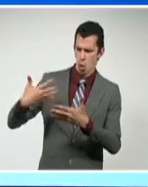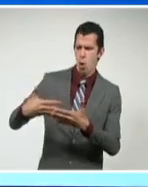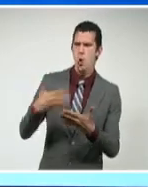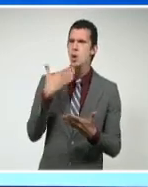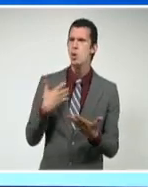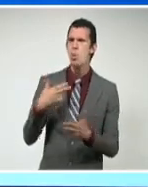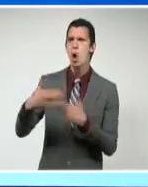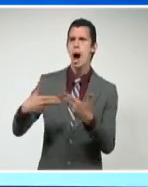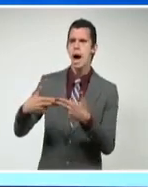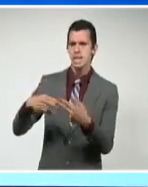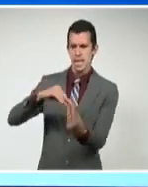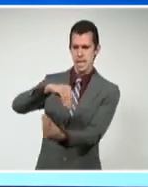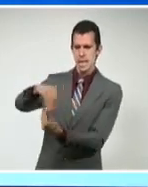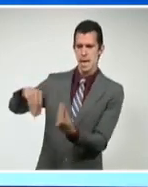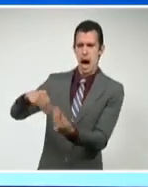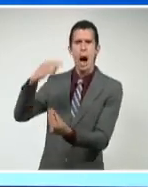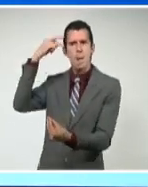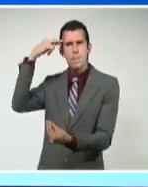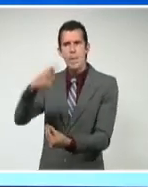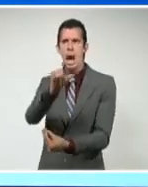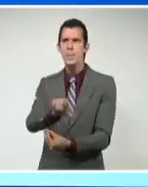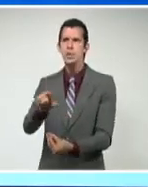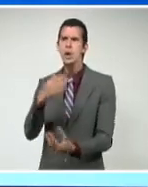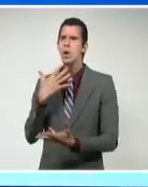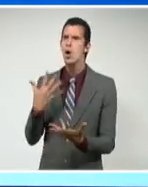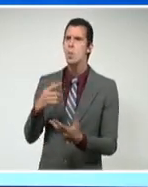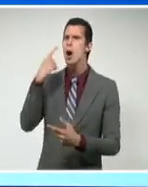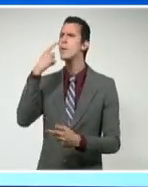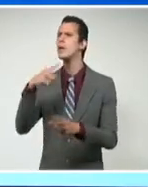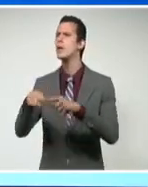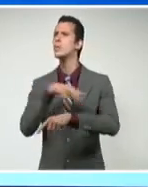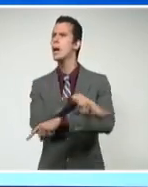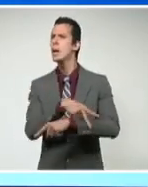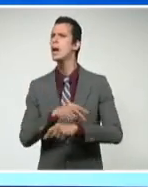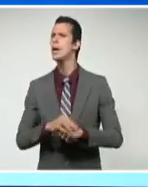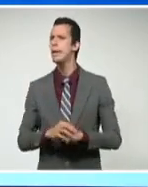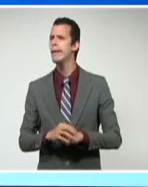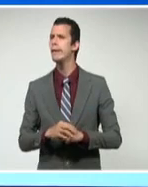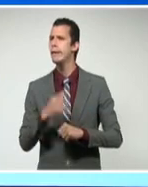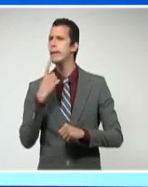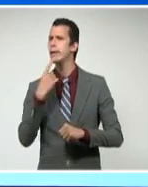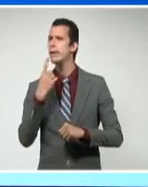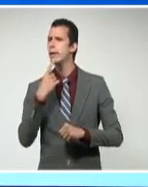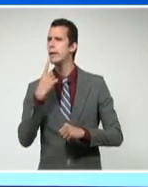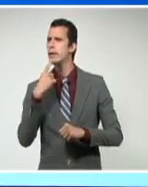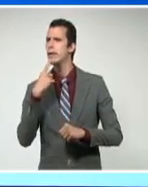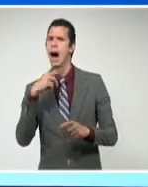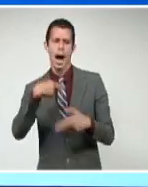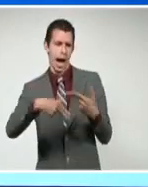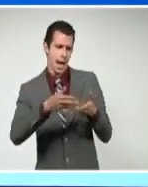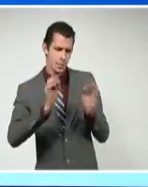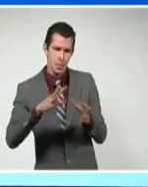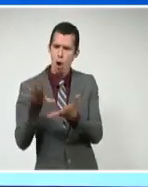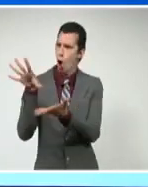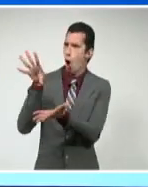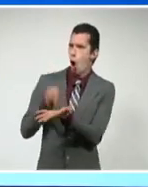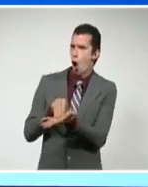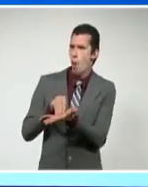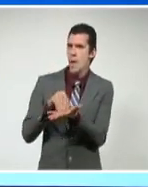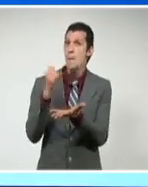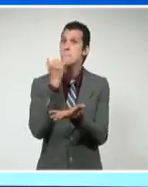2011. Están buscando ver cómo trasladan esas experiencias, las de esos países, a Cuba. Algo importante, recuerden que la